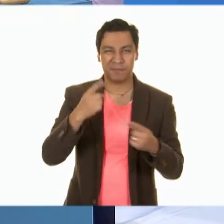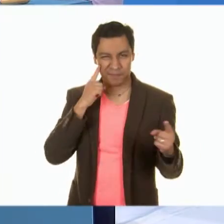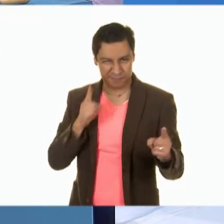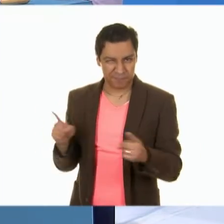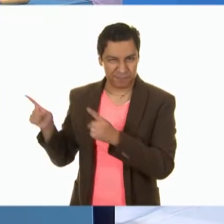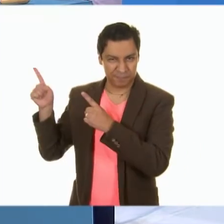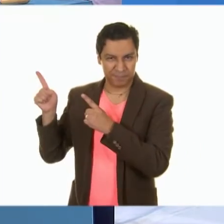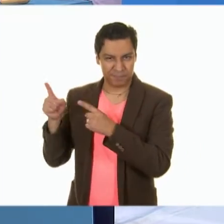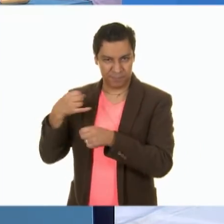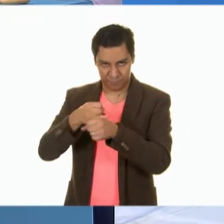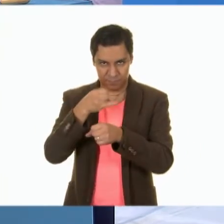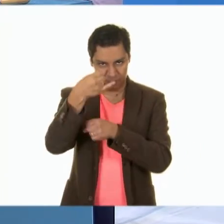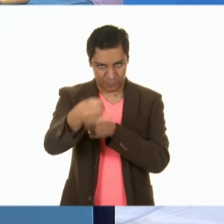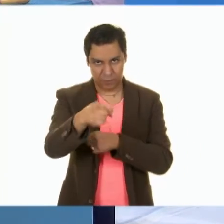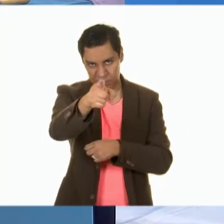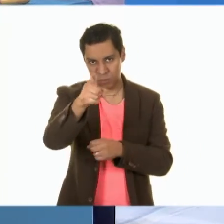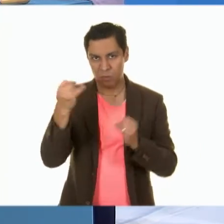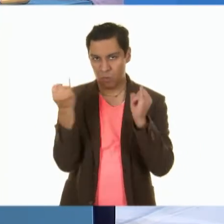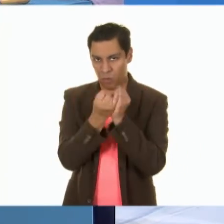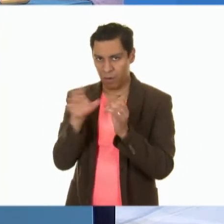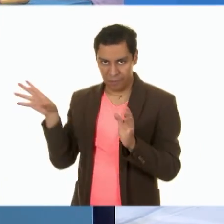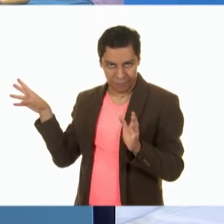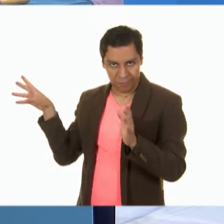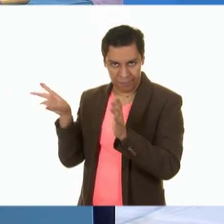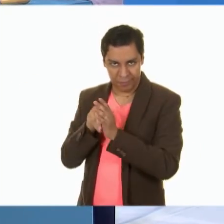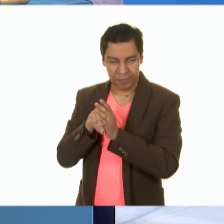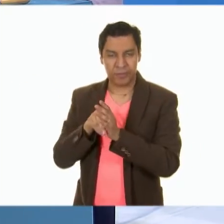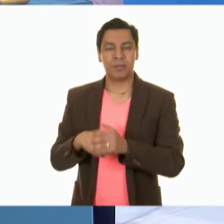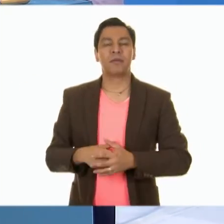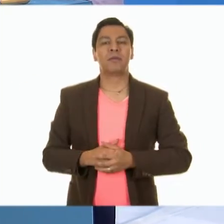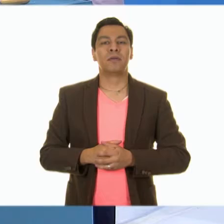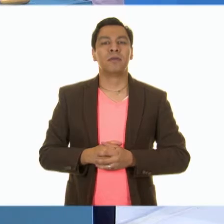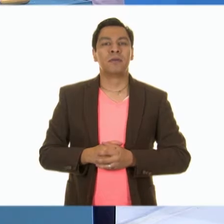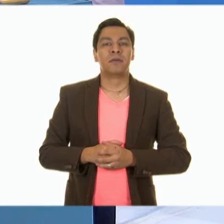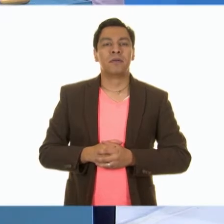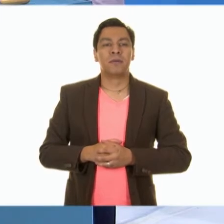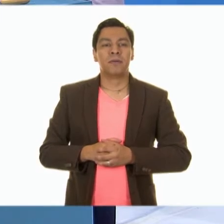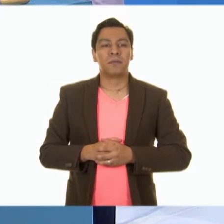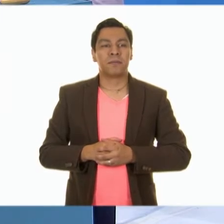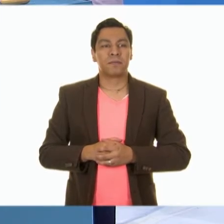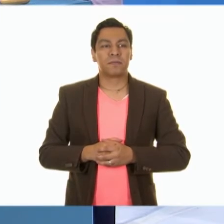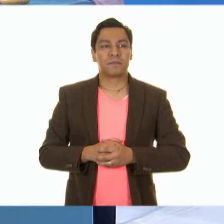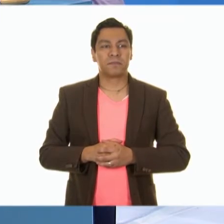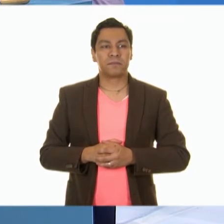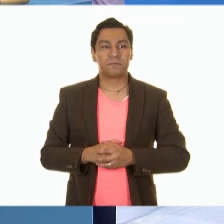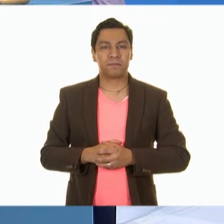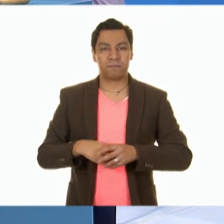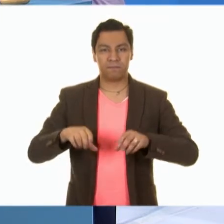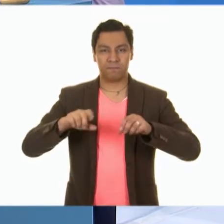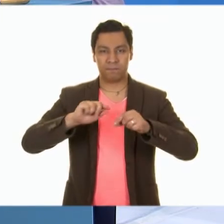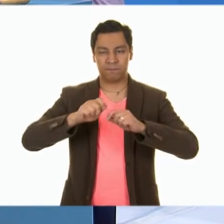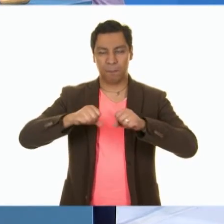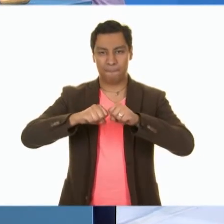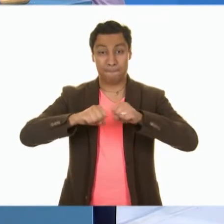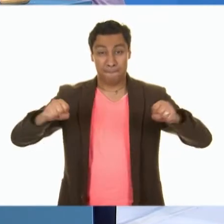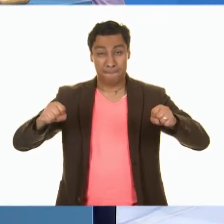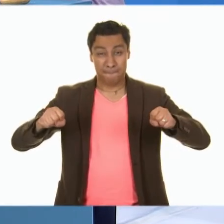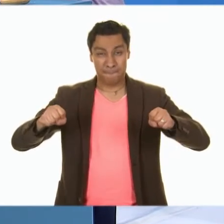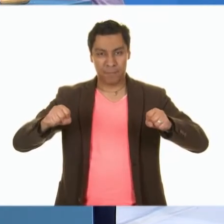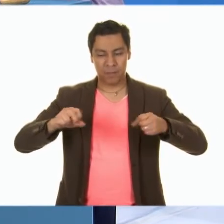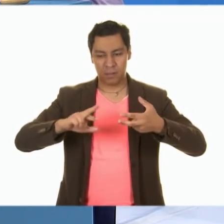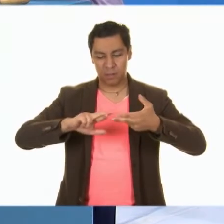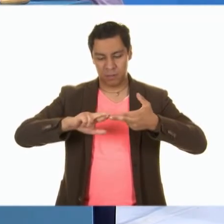voy a detener, Juan Carlos, y tú vas a enrollar el cordón en tus manos. Muy bien, maestra. Tensándolo lo más que puedas. Muy bien,